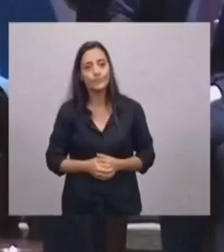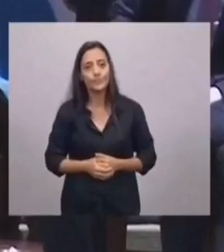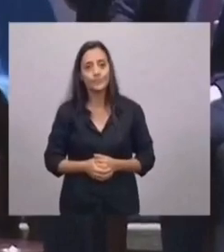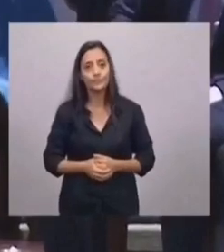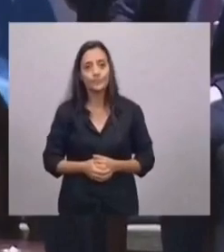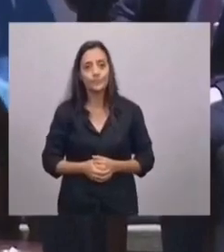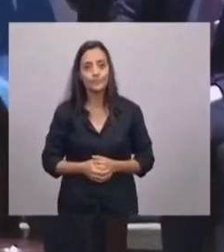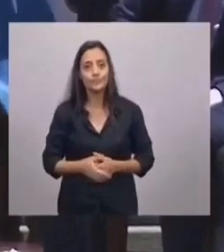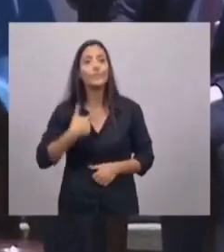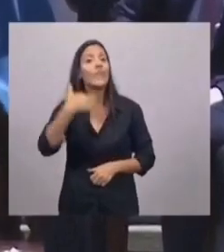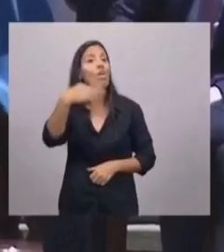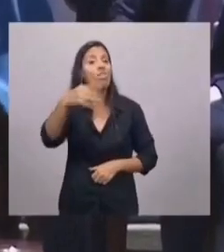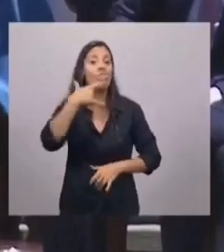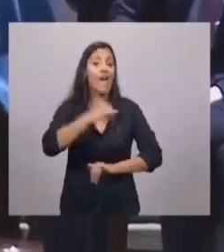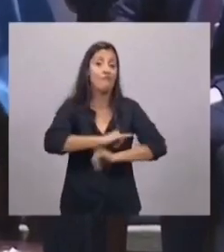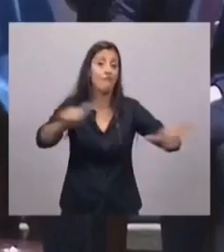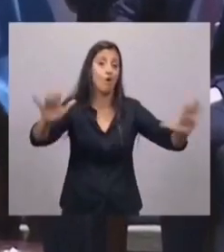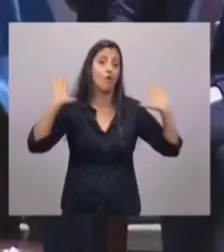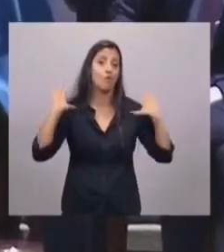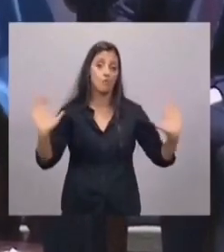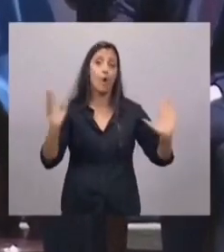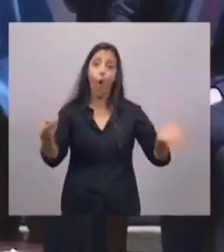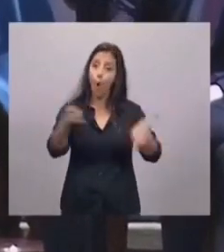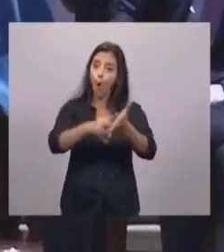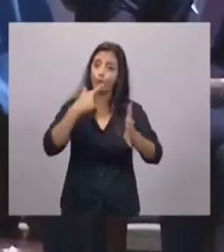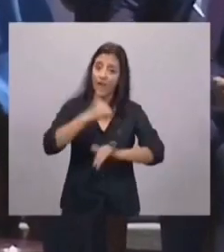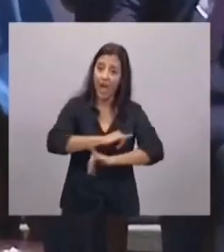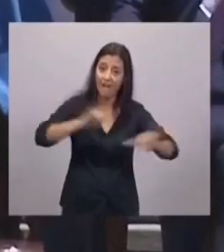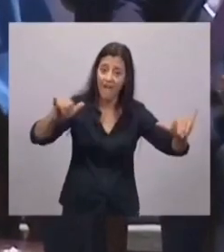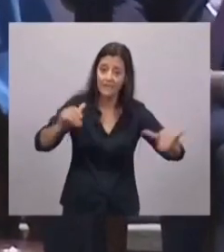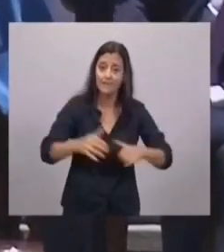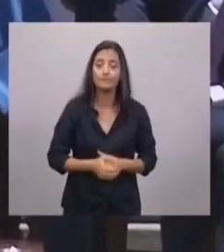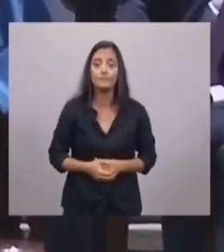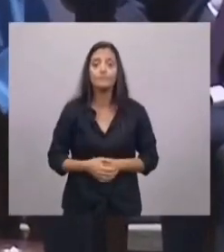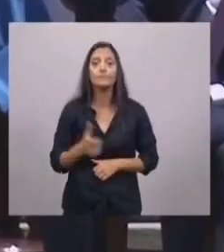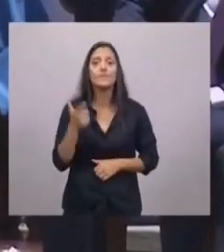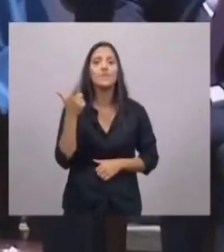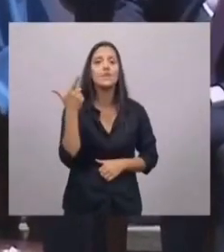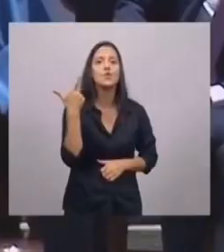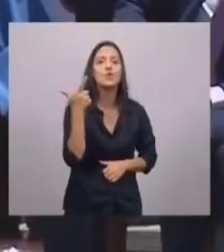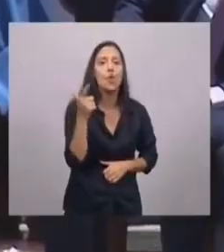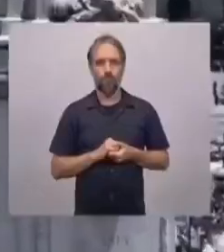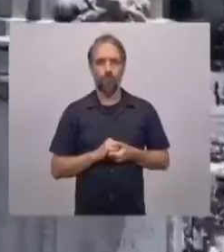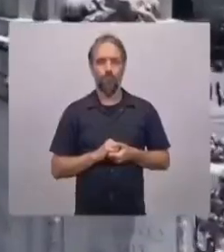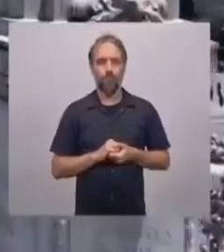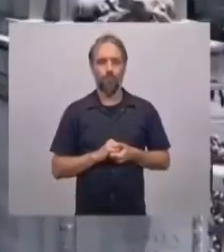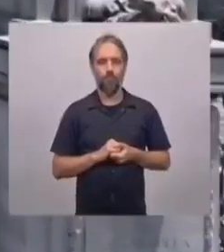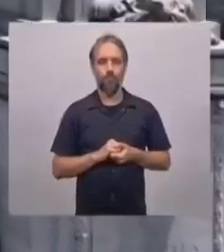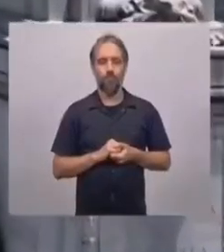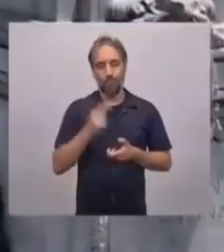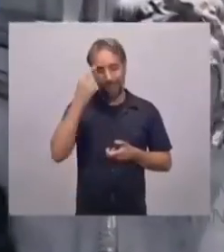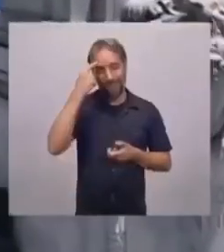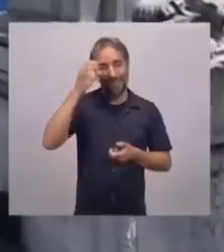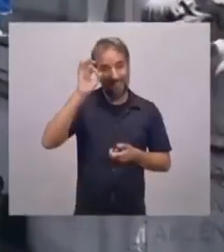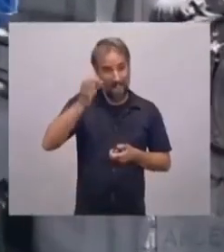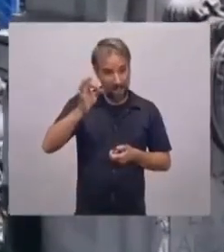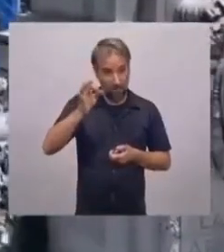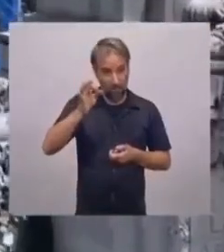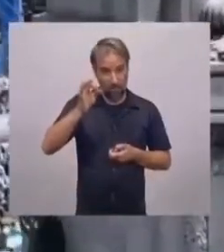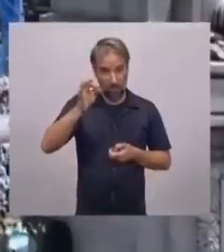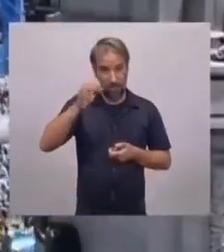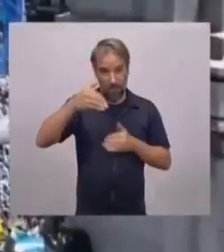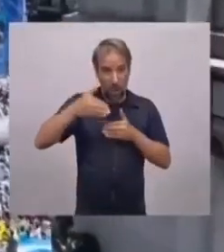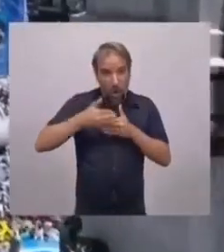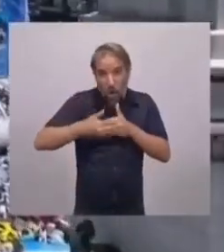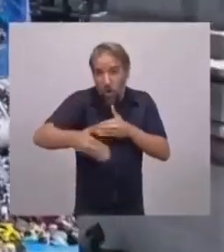fusionarlos no sé si me si me explico entonces a partir de ahora yo me imagino que el Ministerio que el cierre él tendrá que tener una